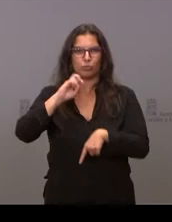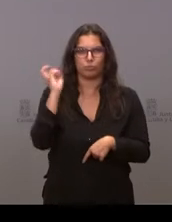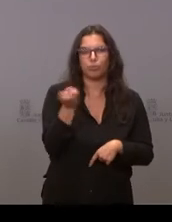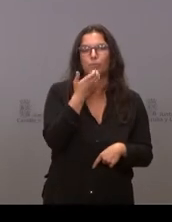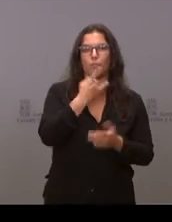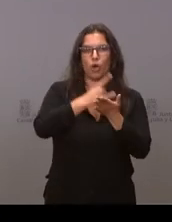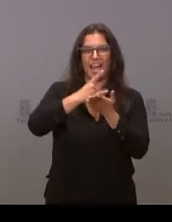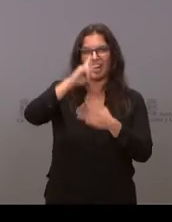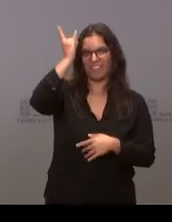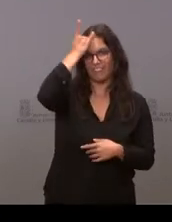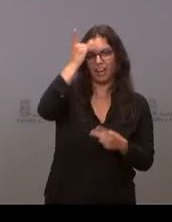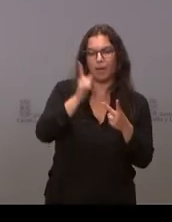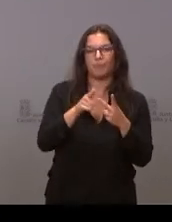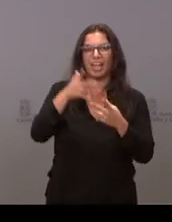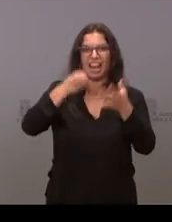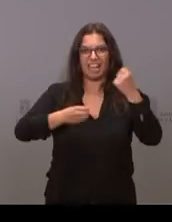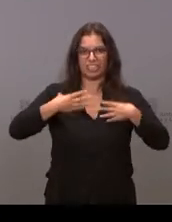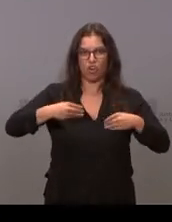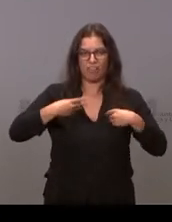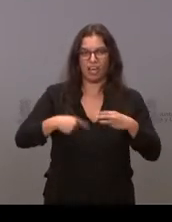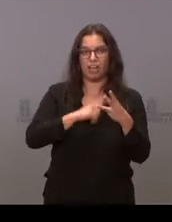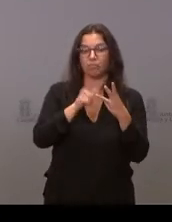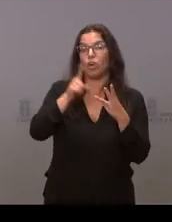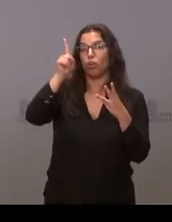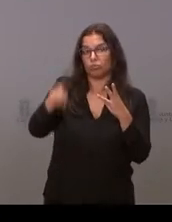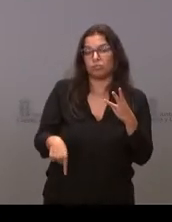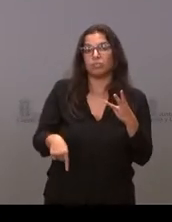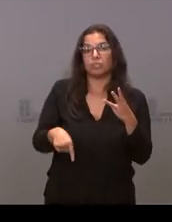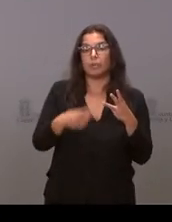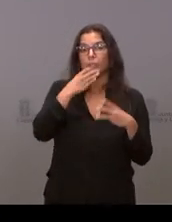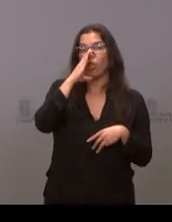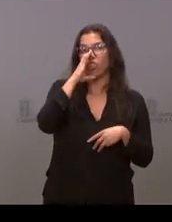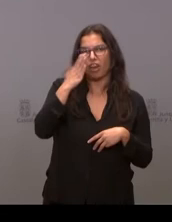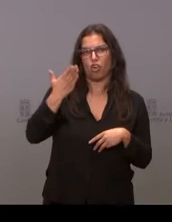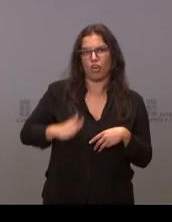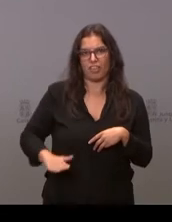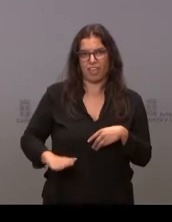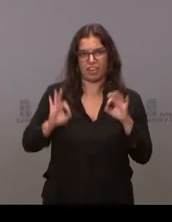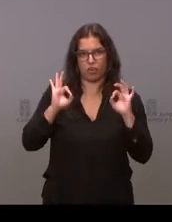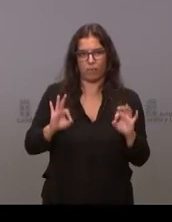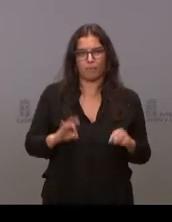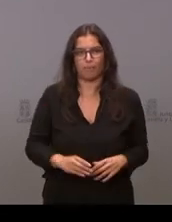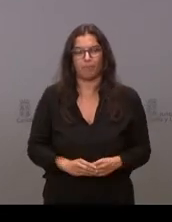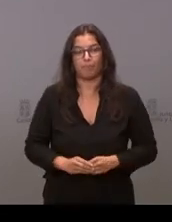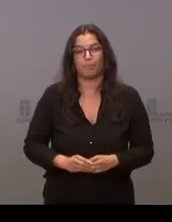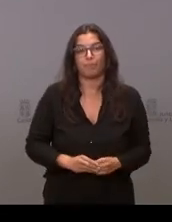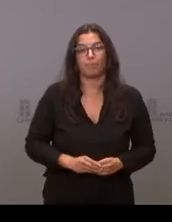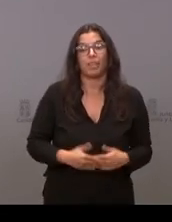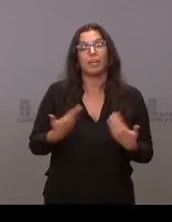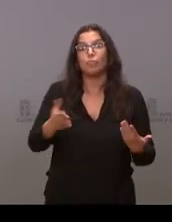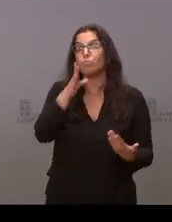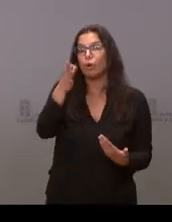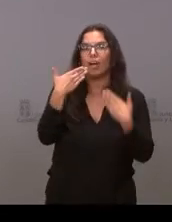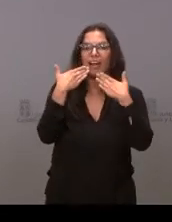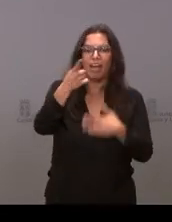carne, como leche de oveja o también como cerdo ibérico. Y esto se debe a vuestro trabajo,